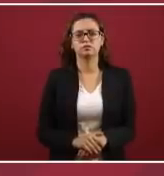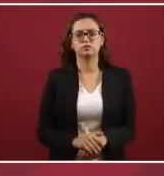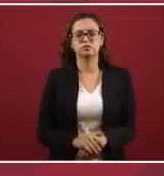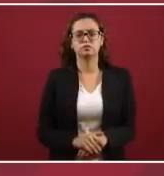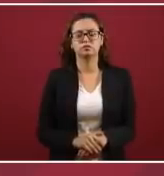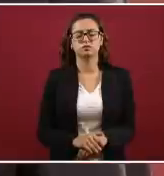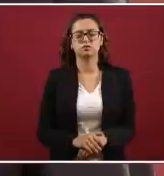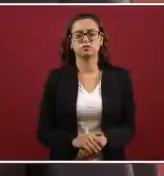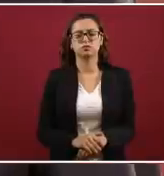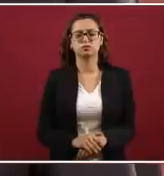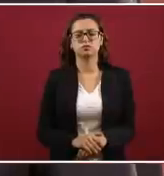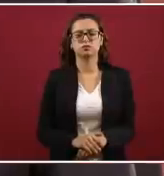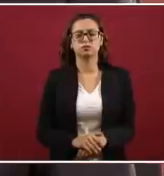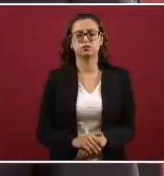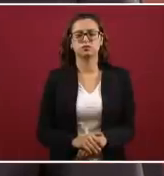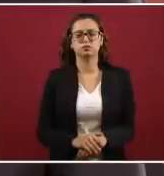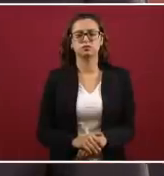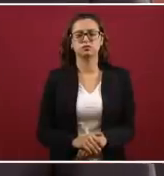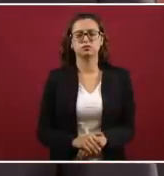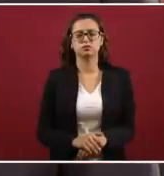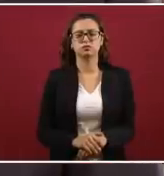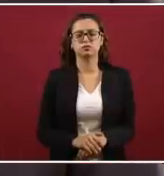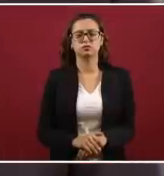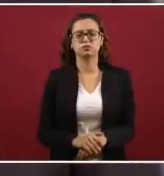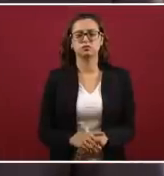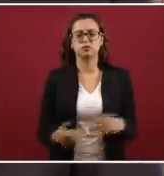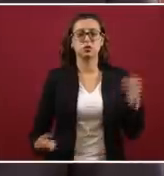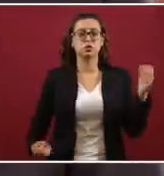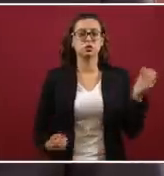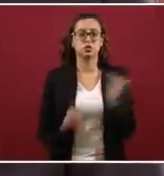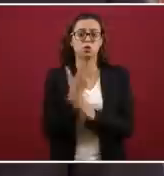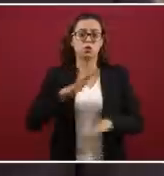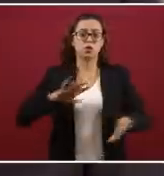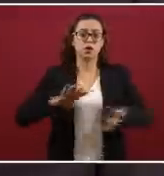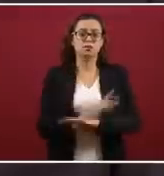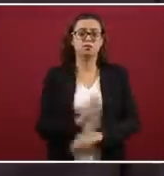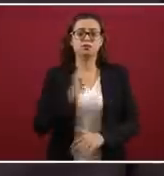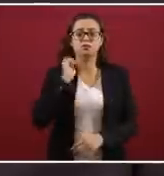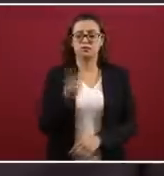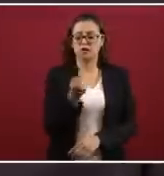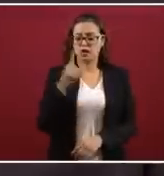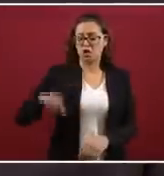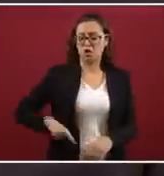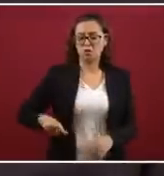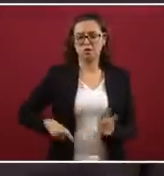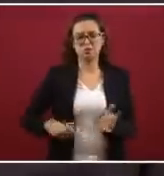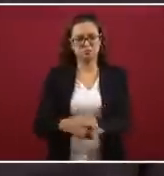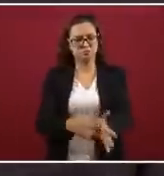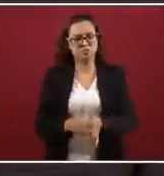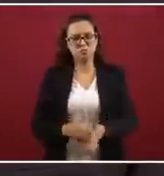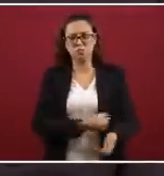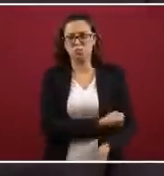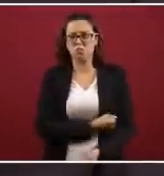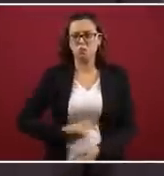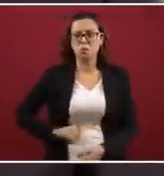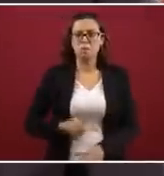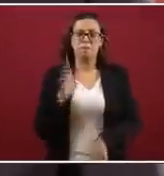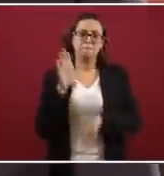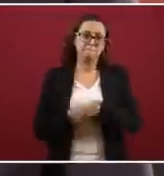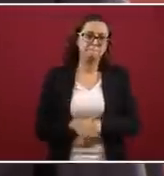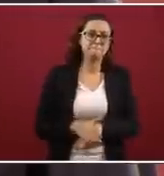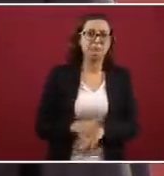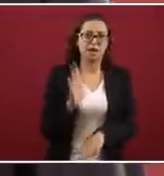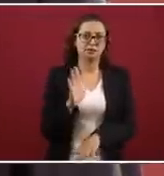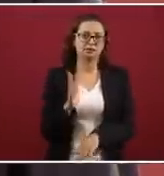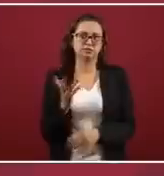que se tiene que apretar el cinturón el gobierno, ya no seguir pidiendo que se